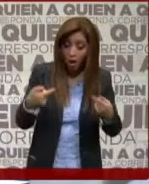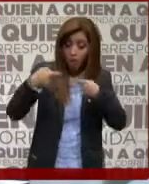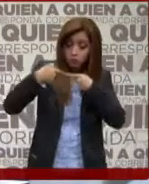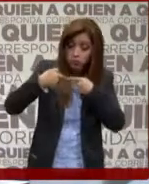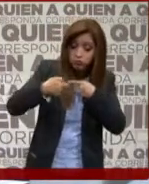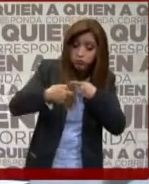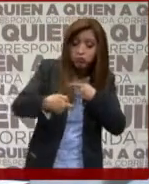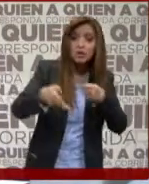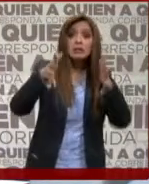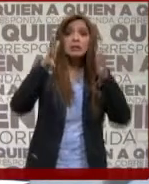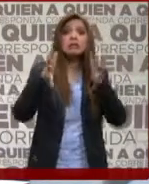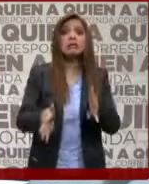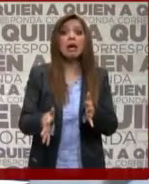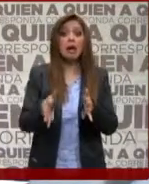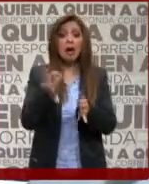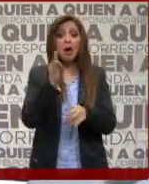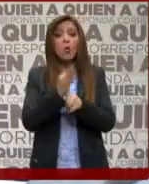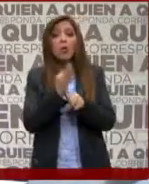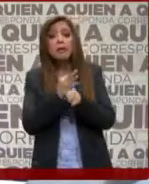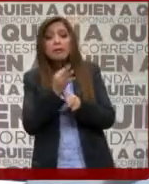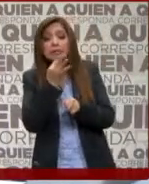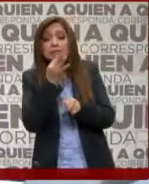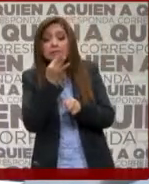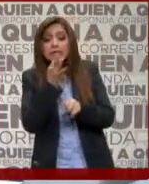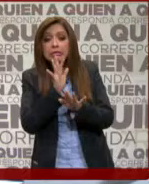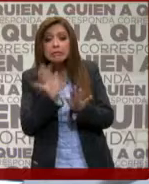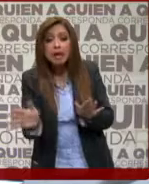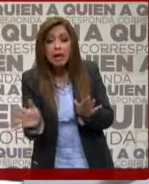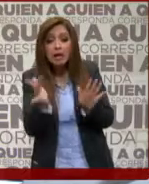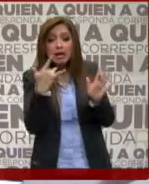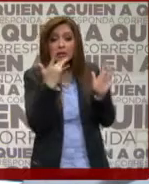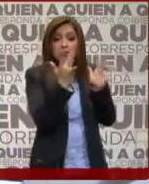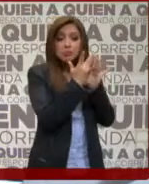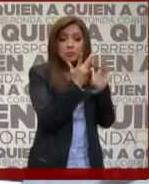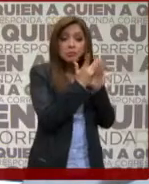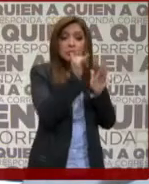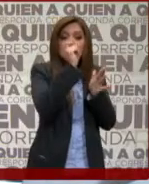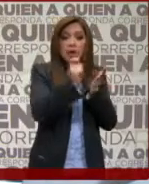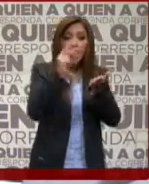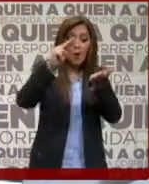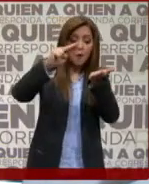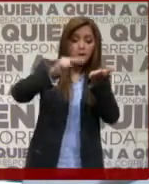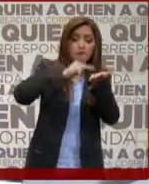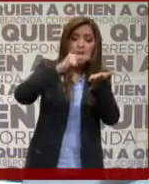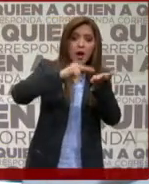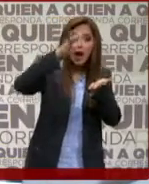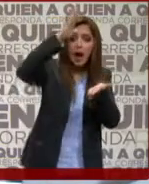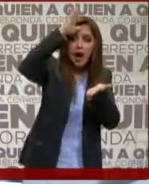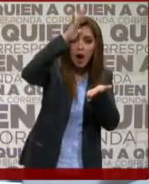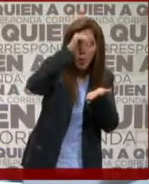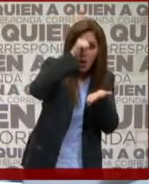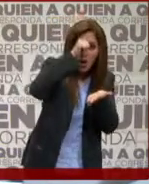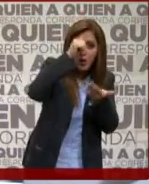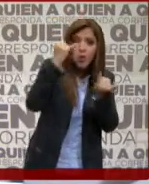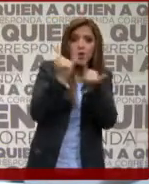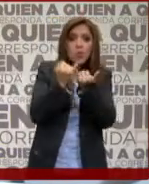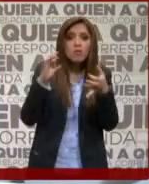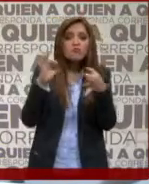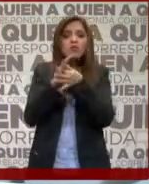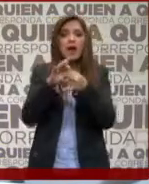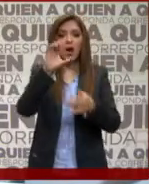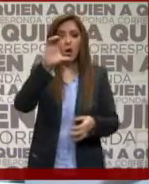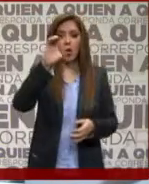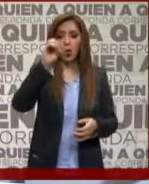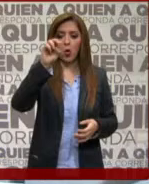firmar o de generar con alfonso estamos ya en unos momentos para firmar un convenio y alianza con el conadic